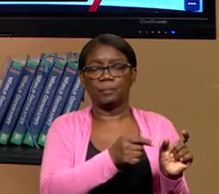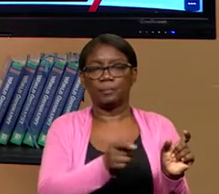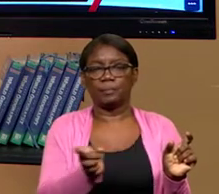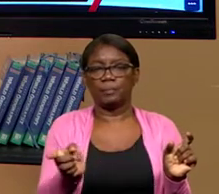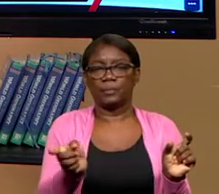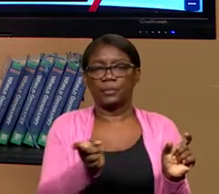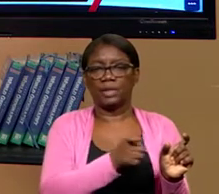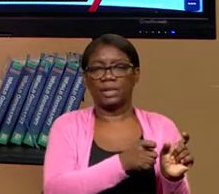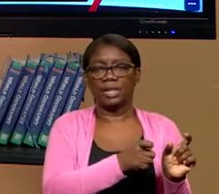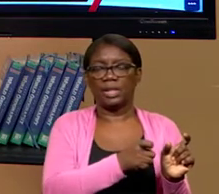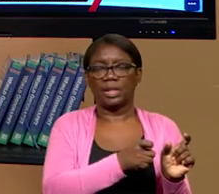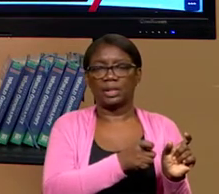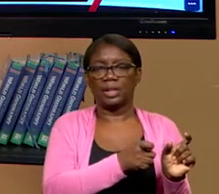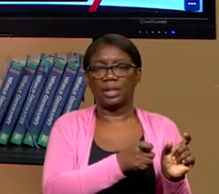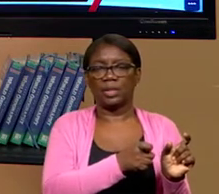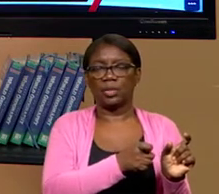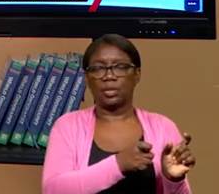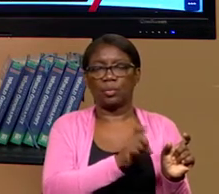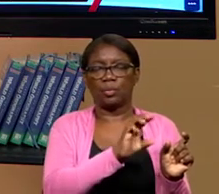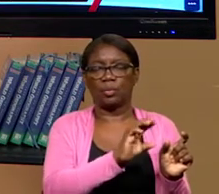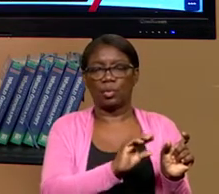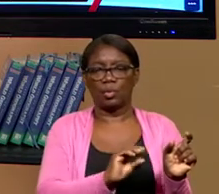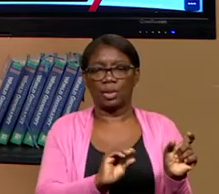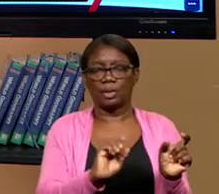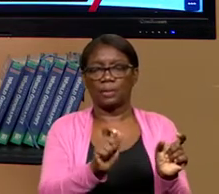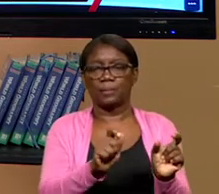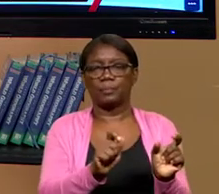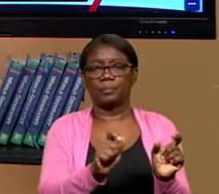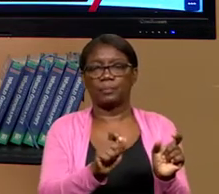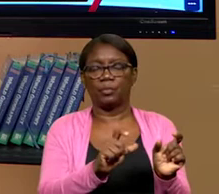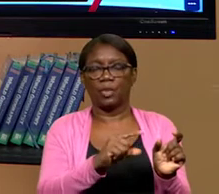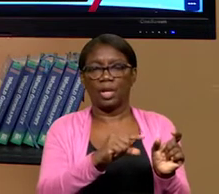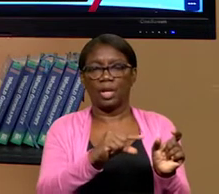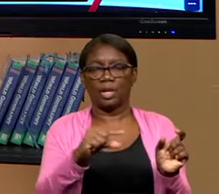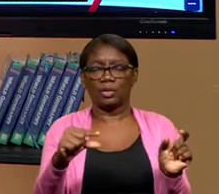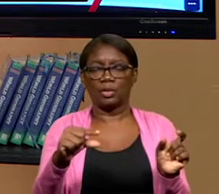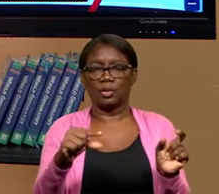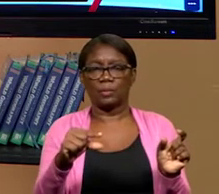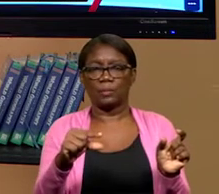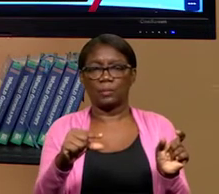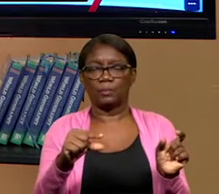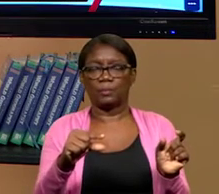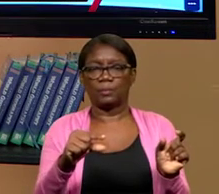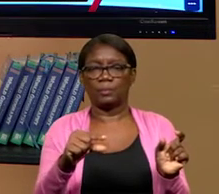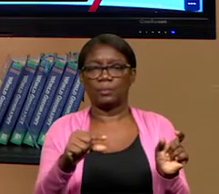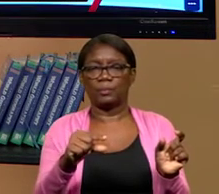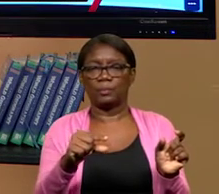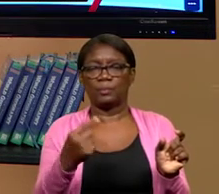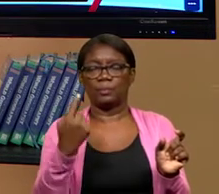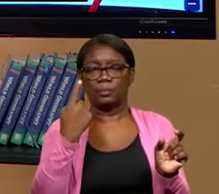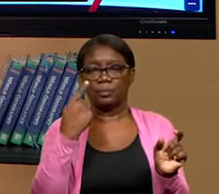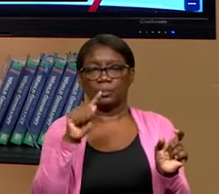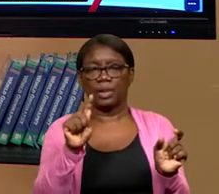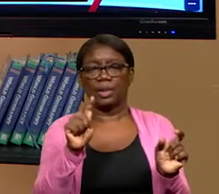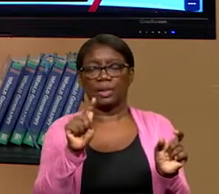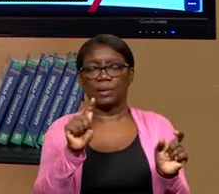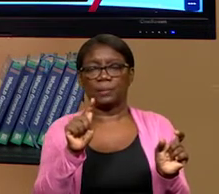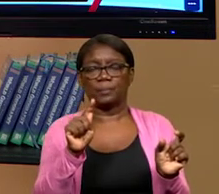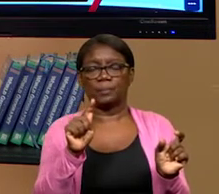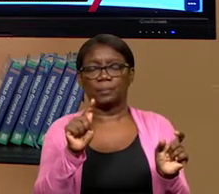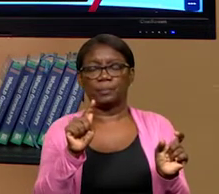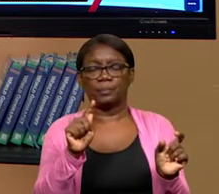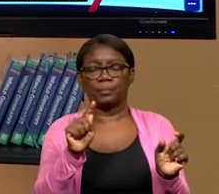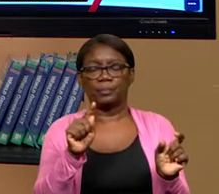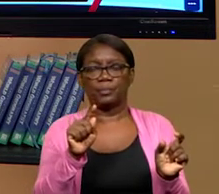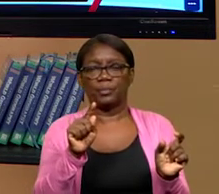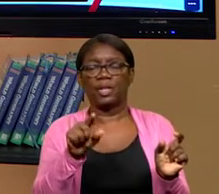directa con modulación por ancho de pulso, ¿ok?, para